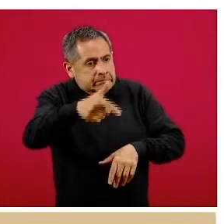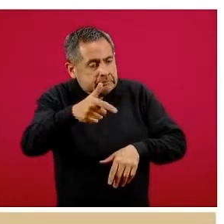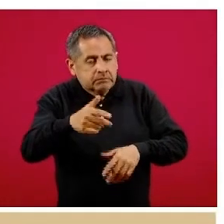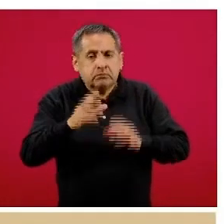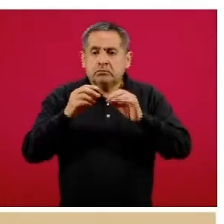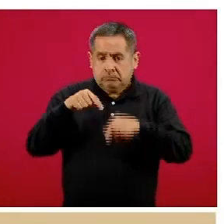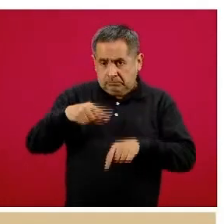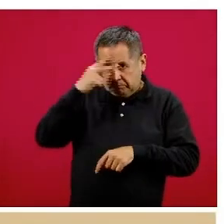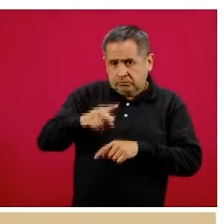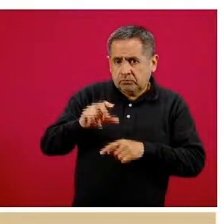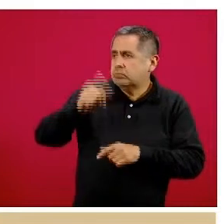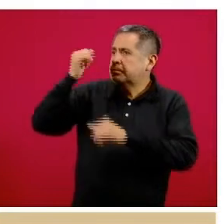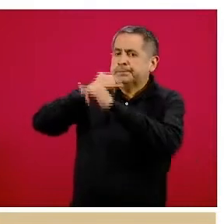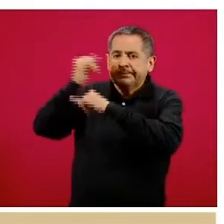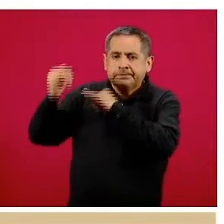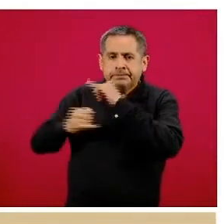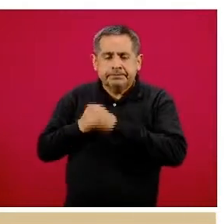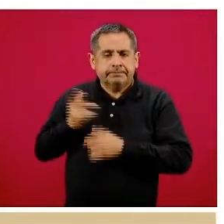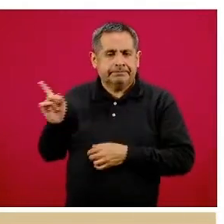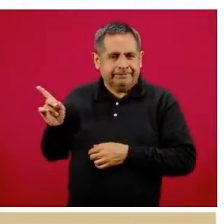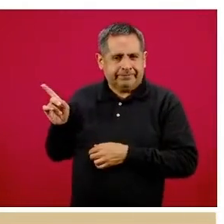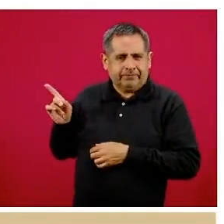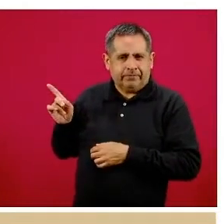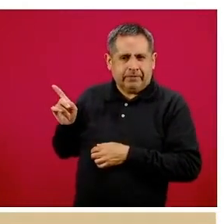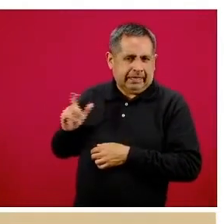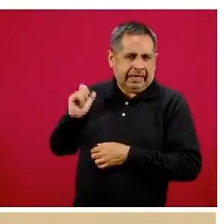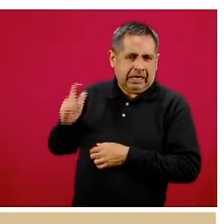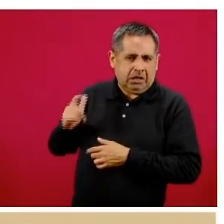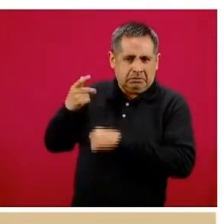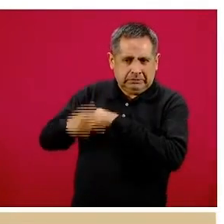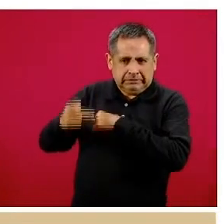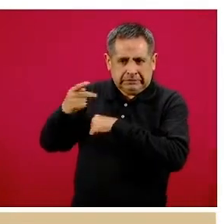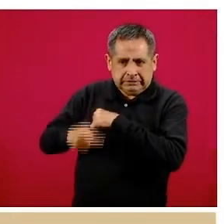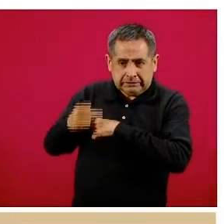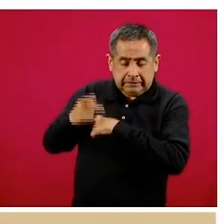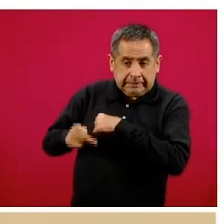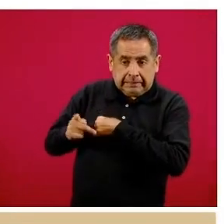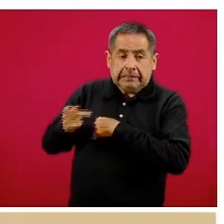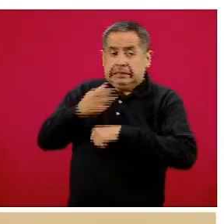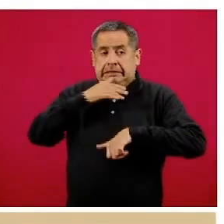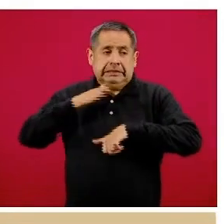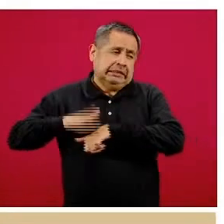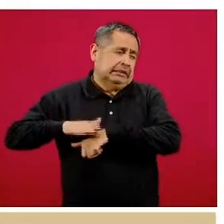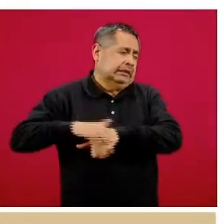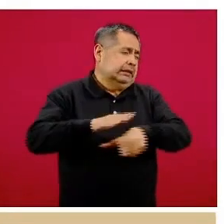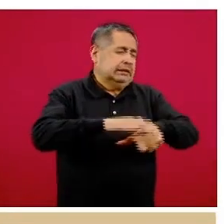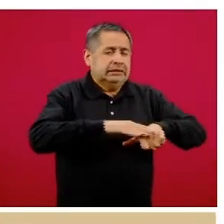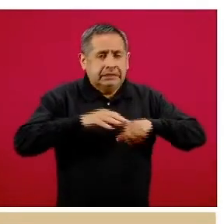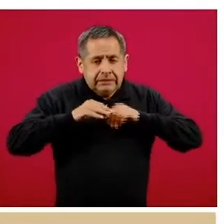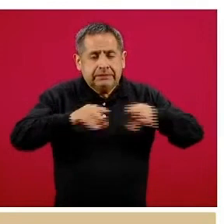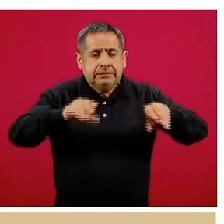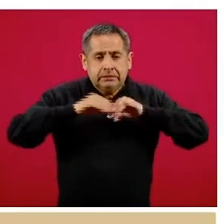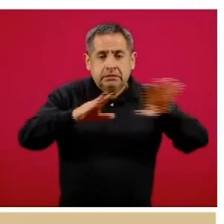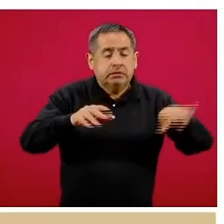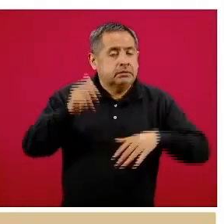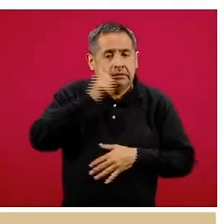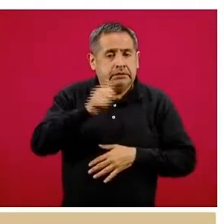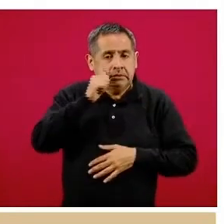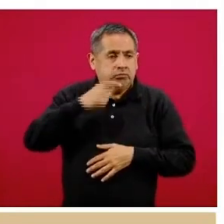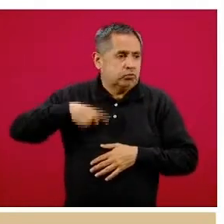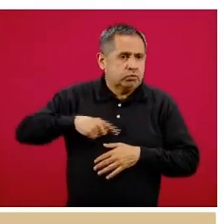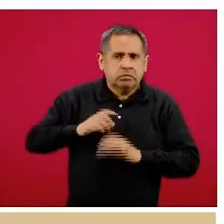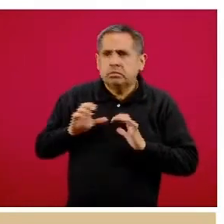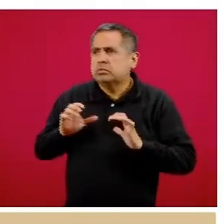salud de la población, cualquier riesgo prácticamente, fenómeno natural o cualquier situación antropogénica que